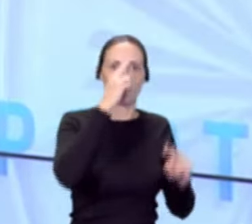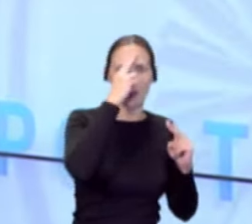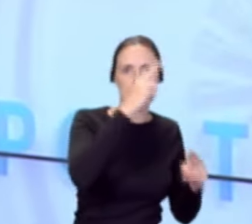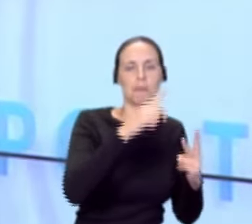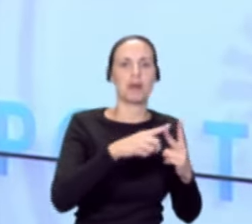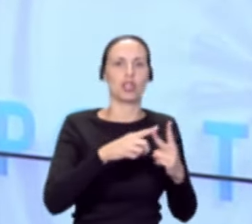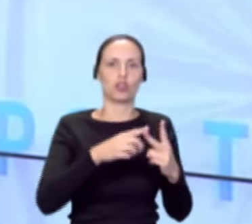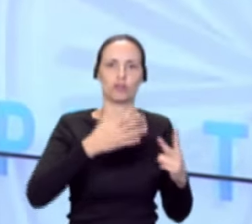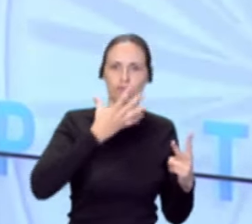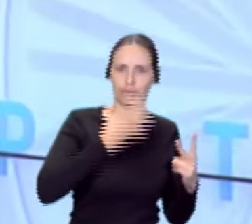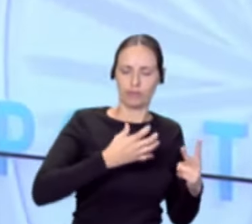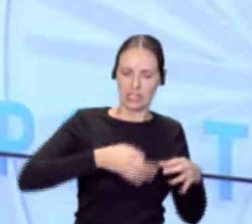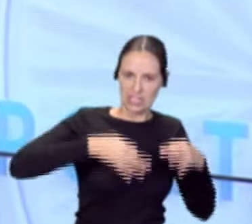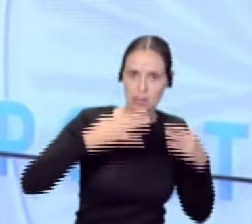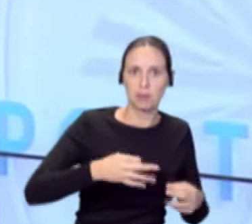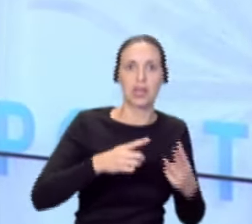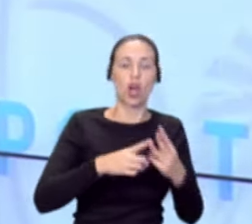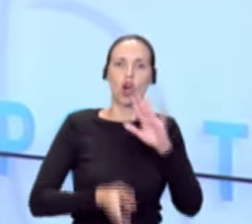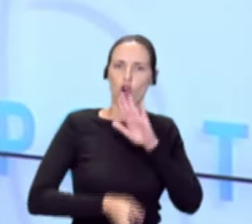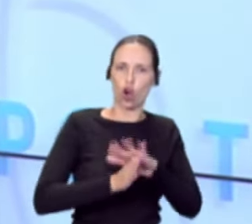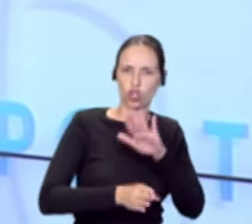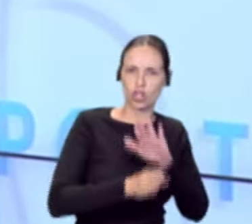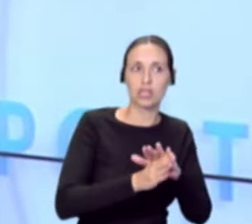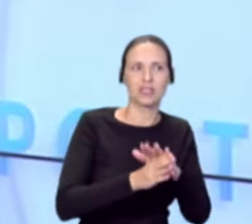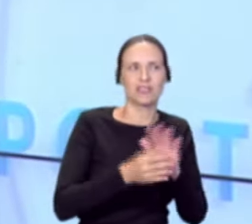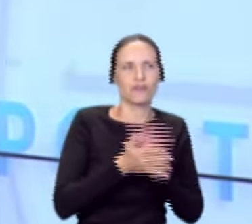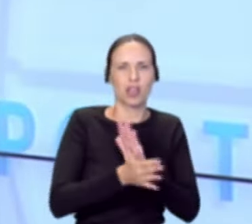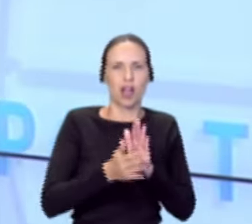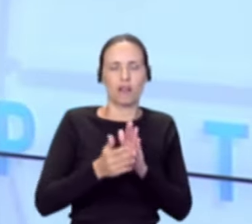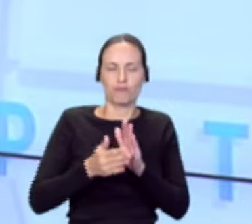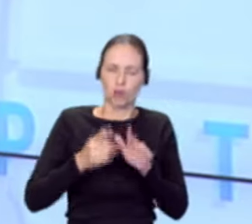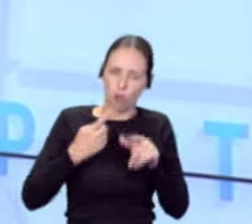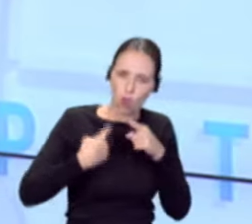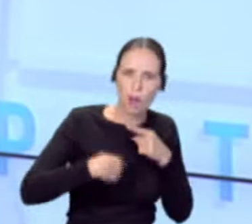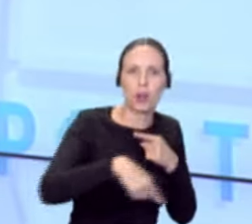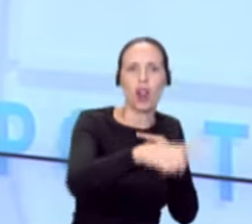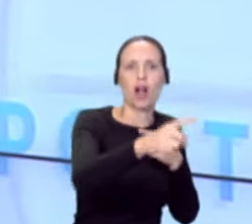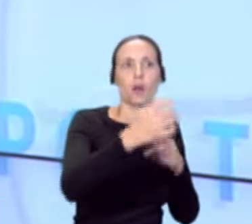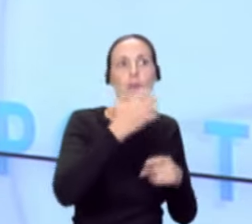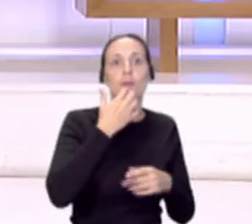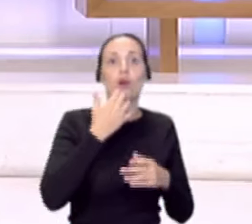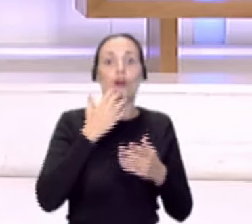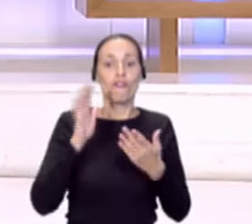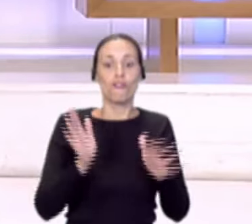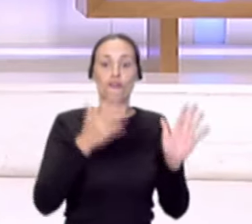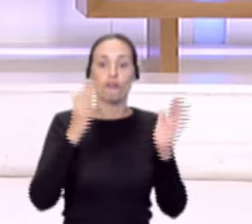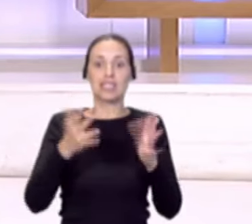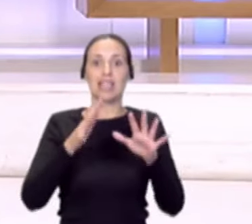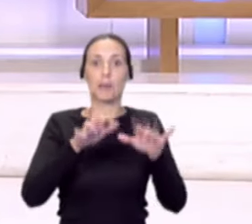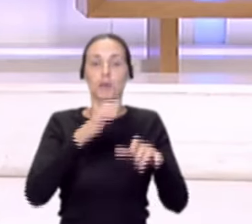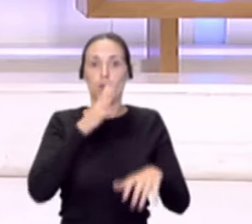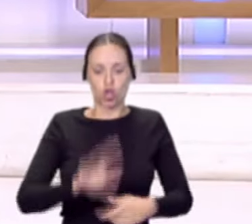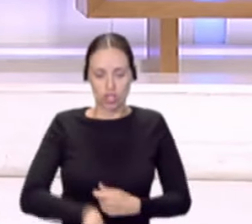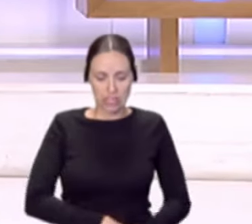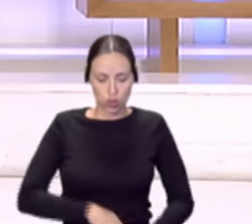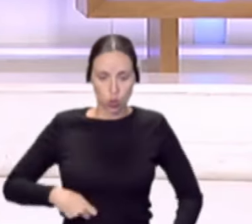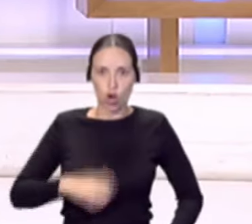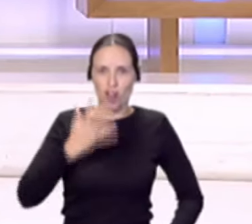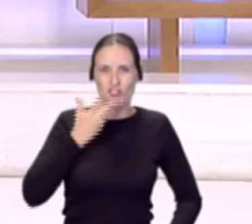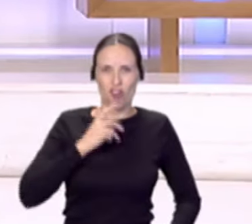constancia. Al final es un camino largo. Vas aprendiendo por fases, ¿no? Por cinturones, entonces al